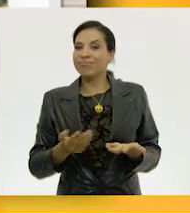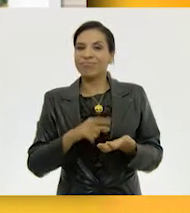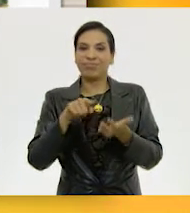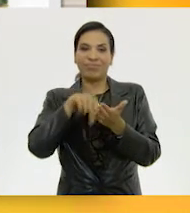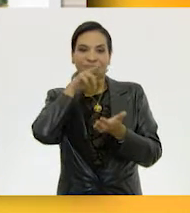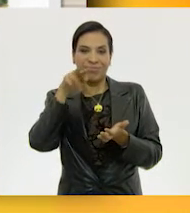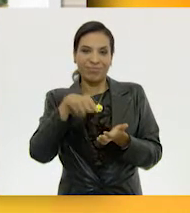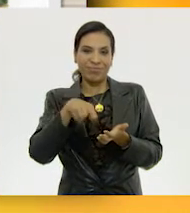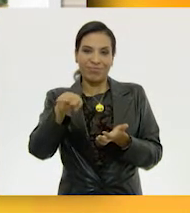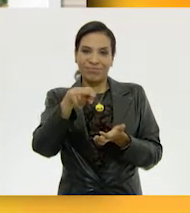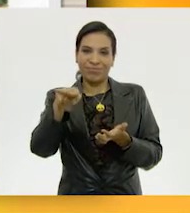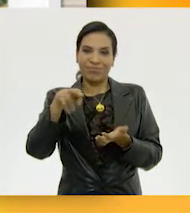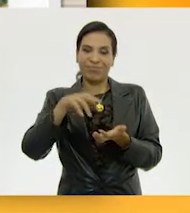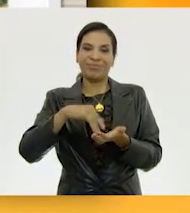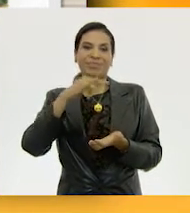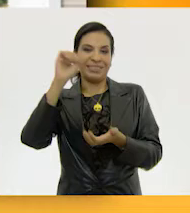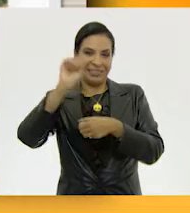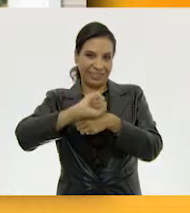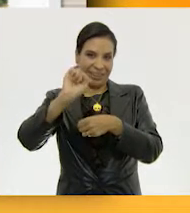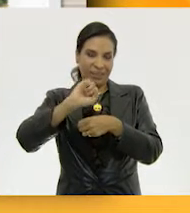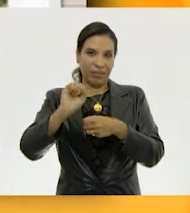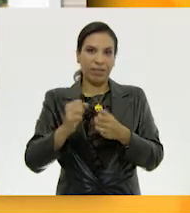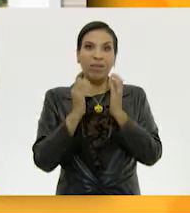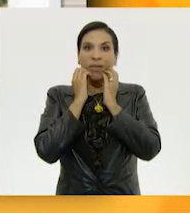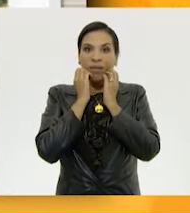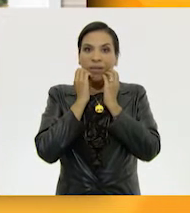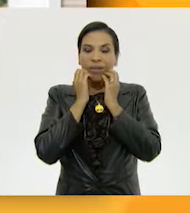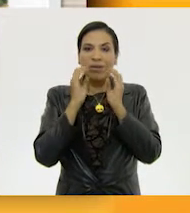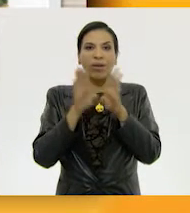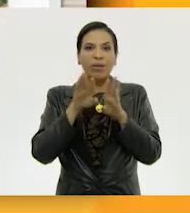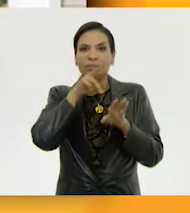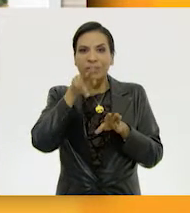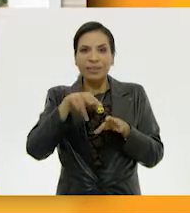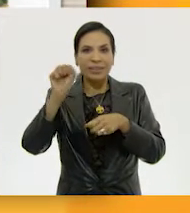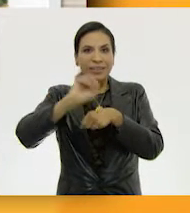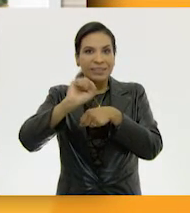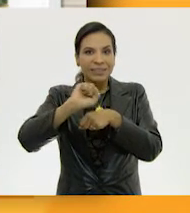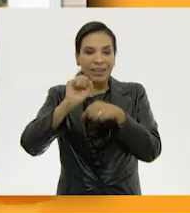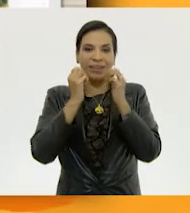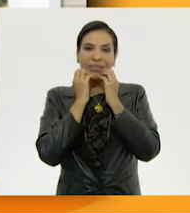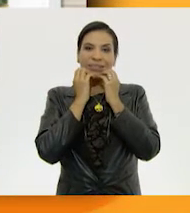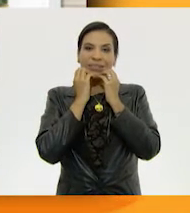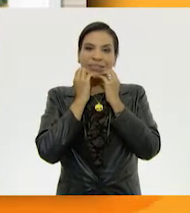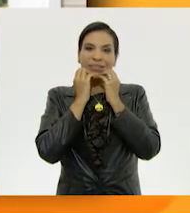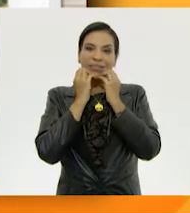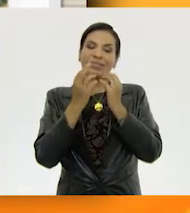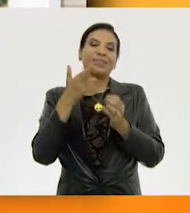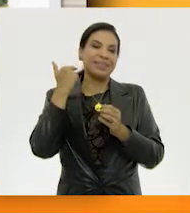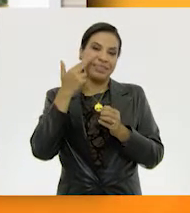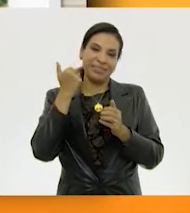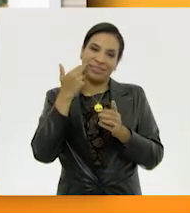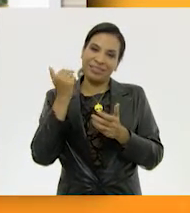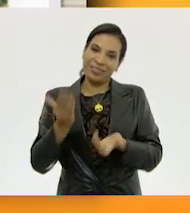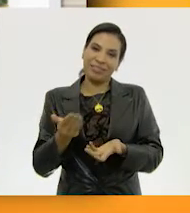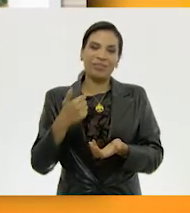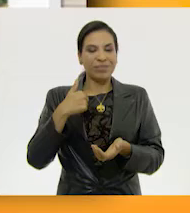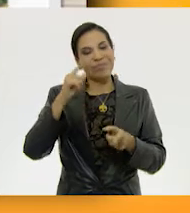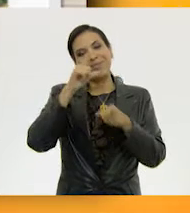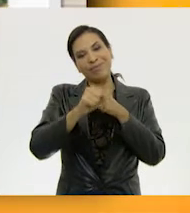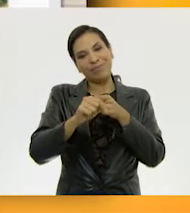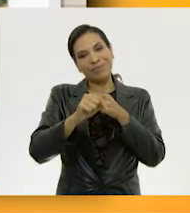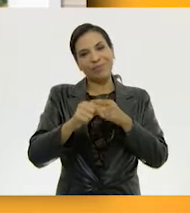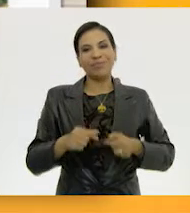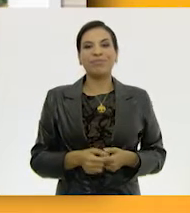las serpientes en sal. ¿Cómo? ¿Serpientes en sal? Ratoncito, yo me